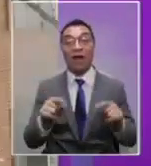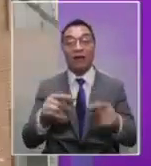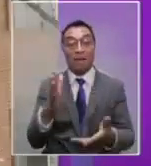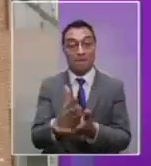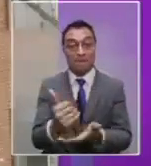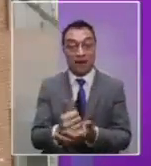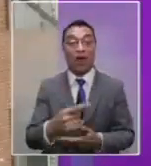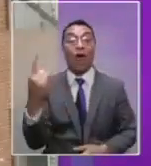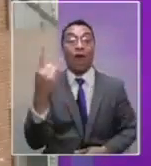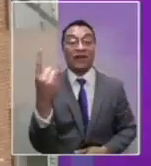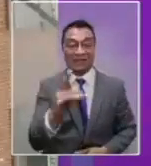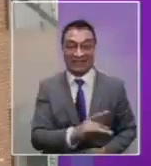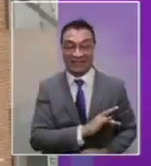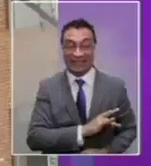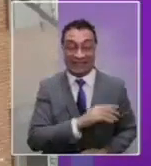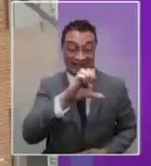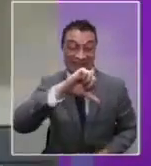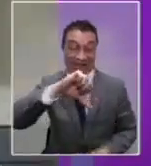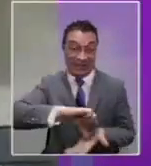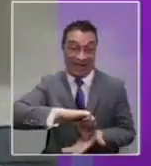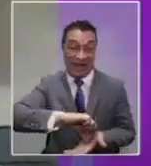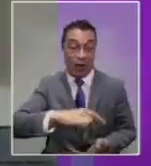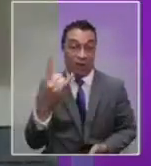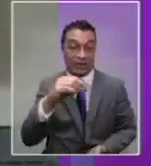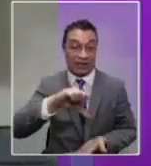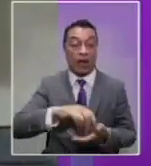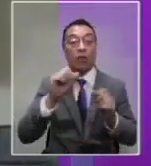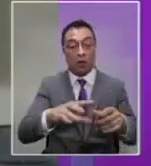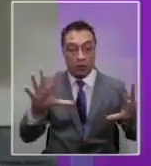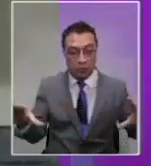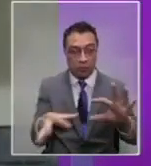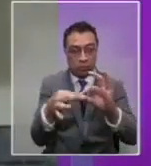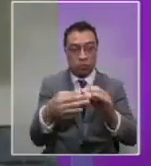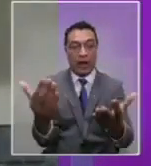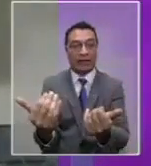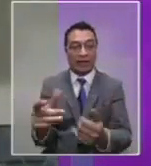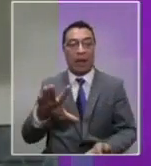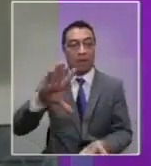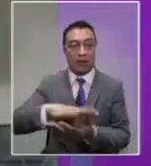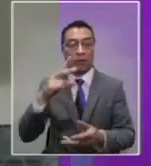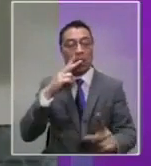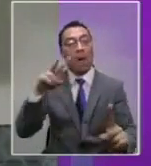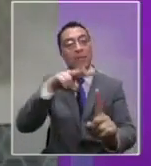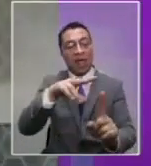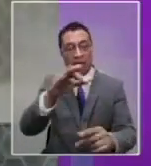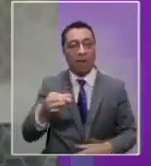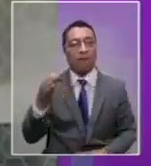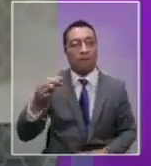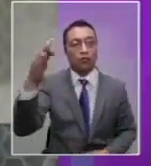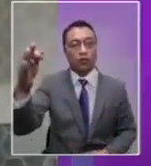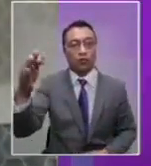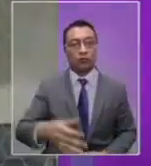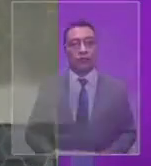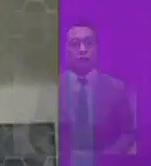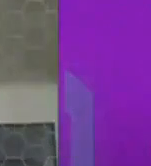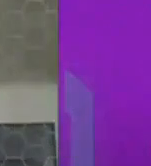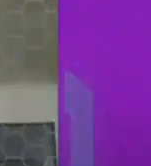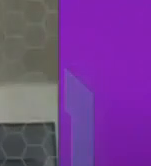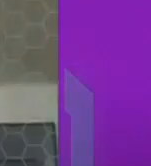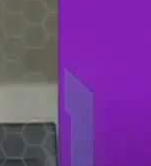El plan estratégico de la Universidad Central se encuentra alineado con las necesidades del país, con una mirada hacia el futuro.